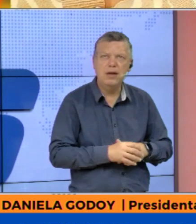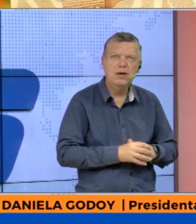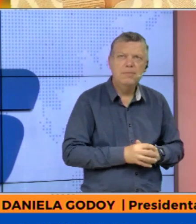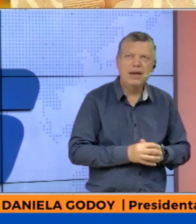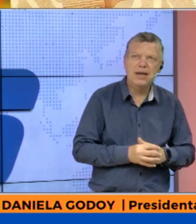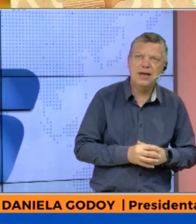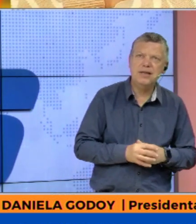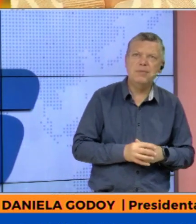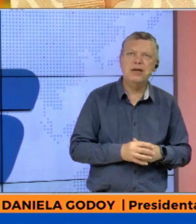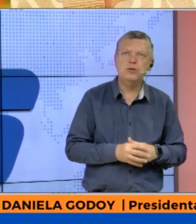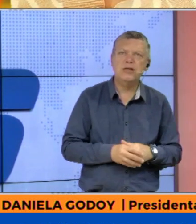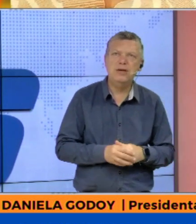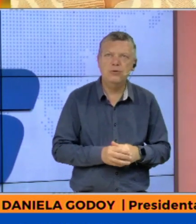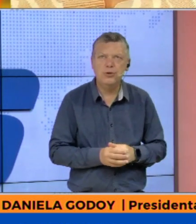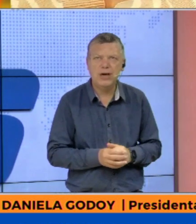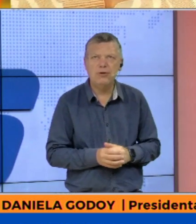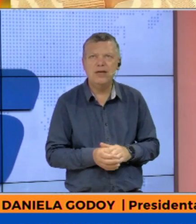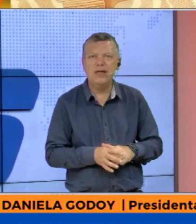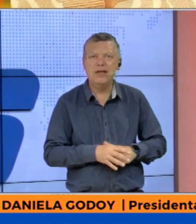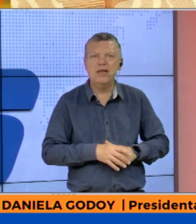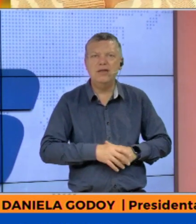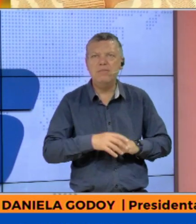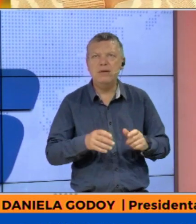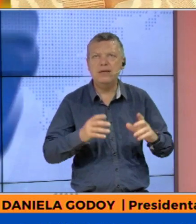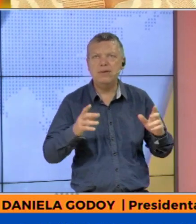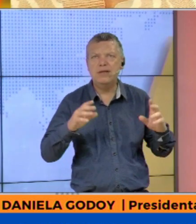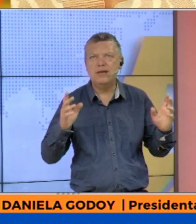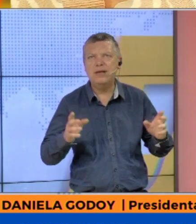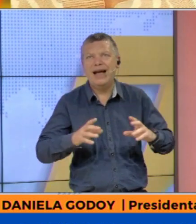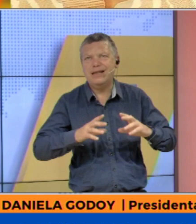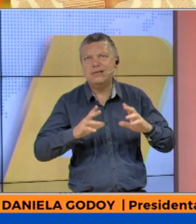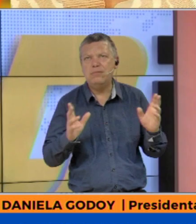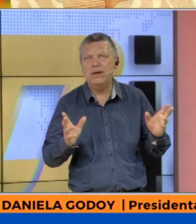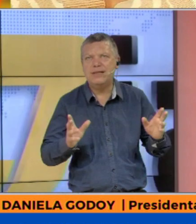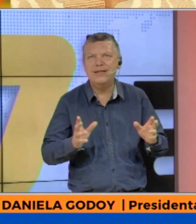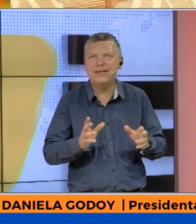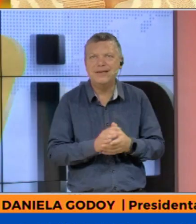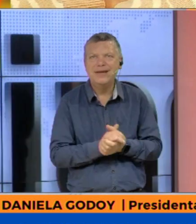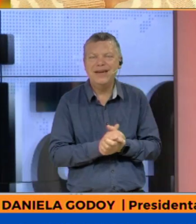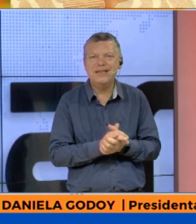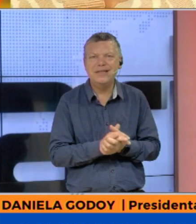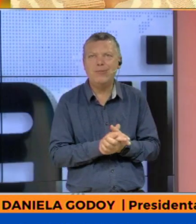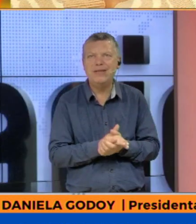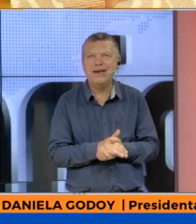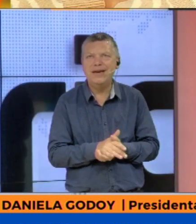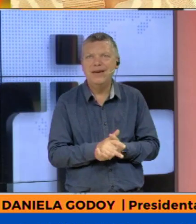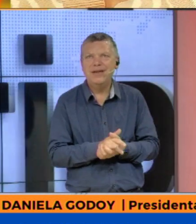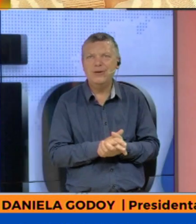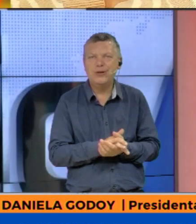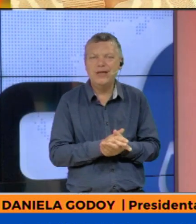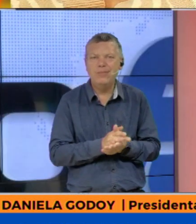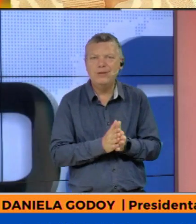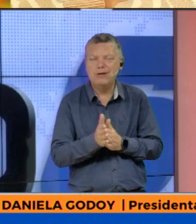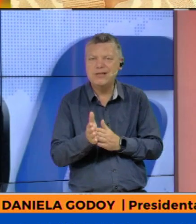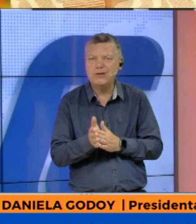también. Para que la gente también que nos está viendo en otras localidades que tienen 10.000, 20.000, 30.000, hasta 100.000 habitantes, se dé cuenta que nosotros